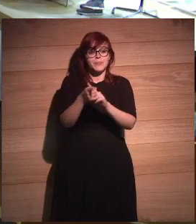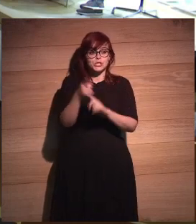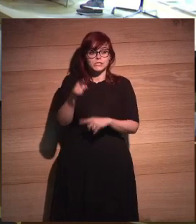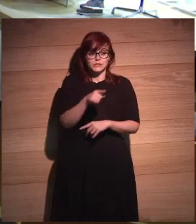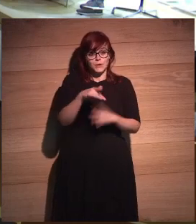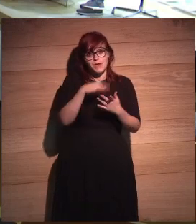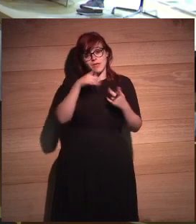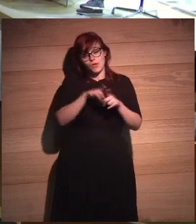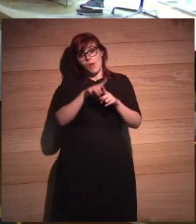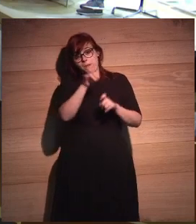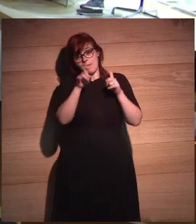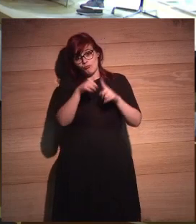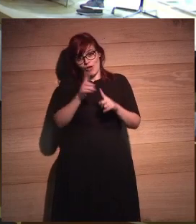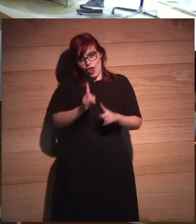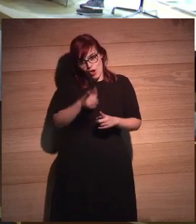como no fue mi pregunta, por ejemplo.